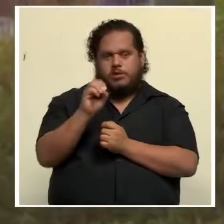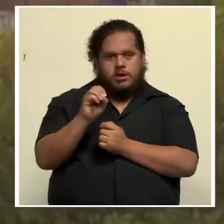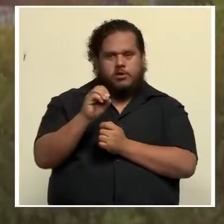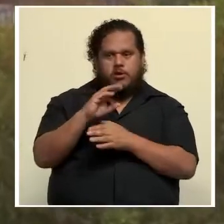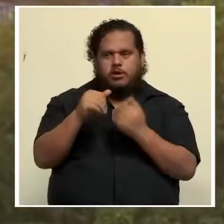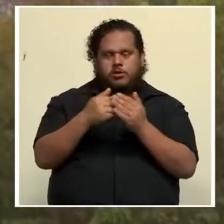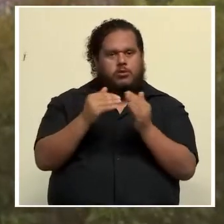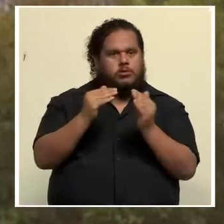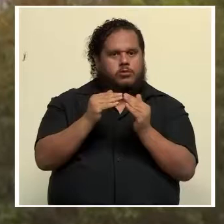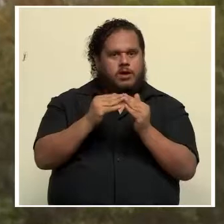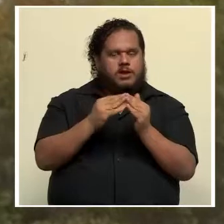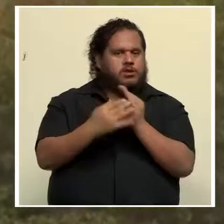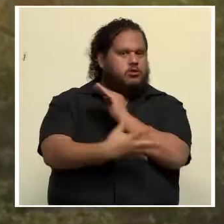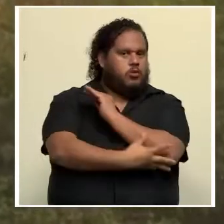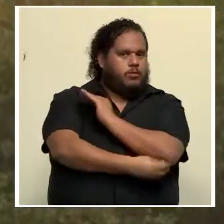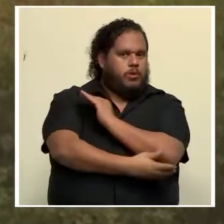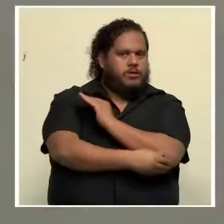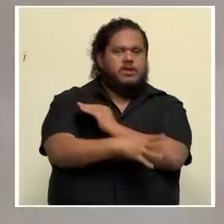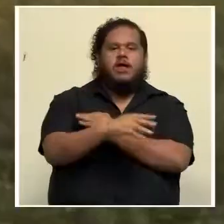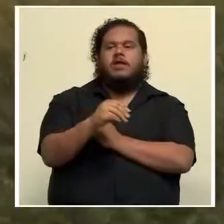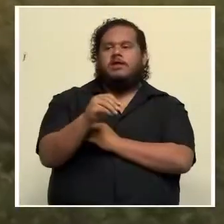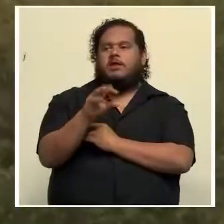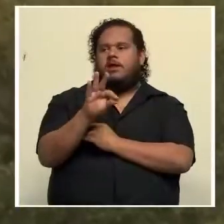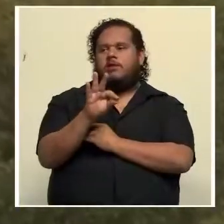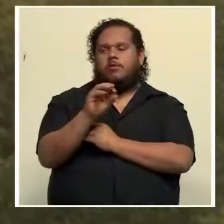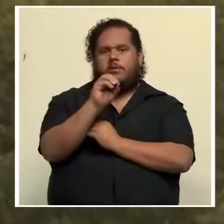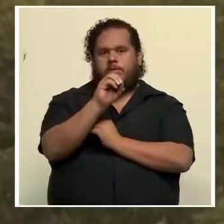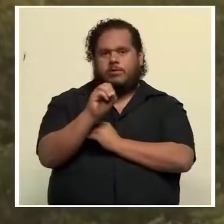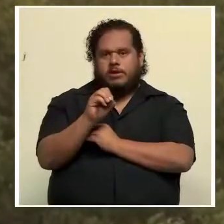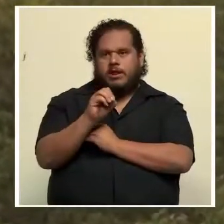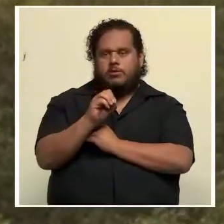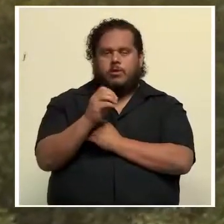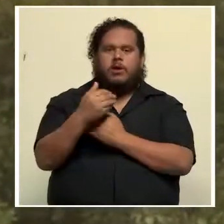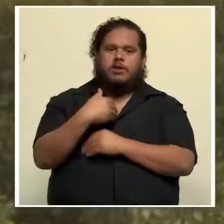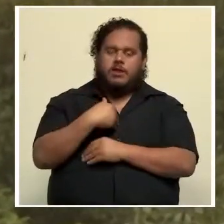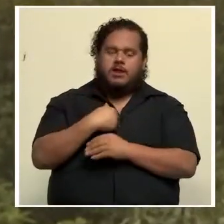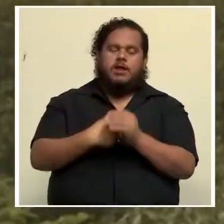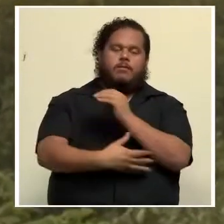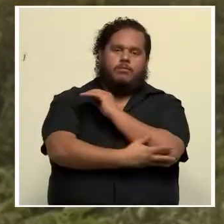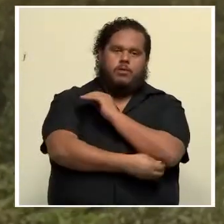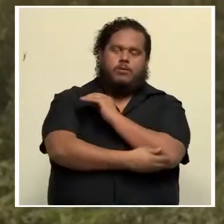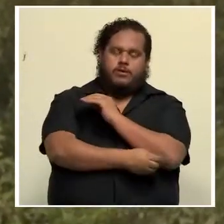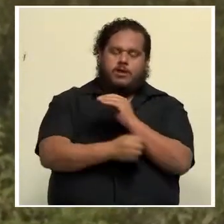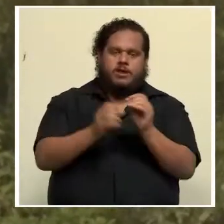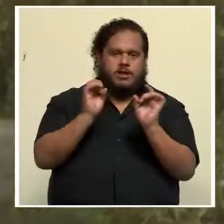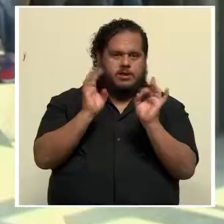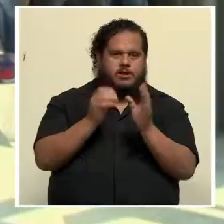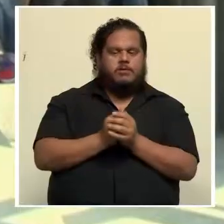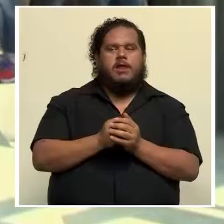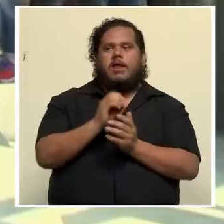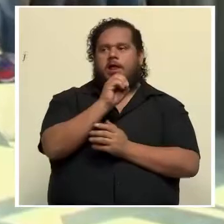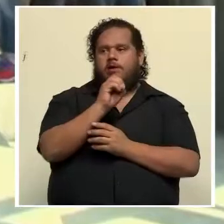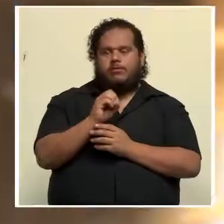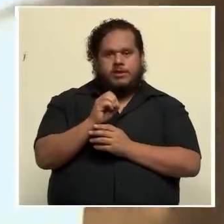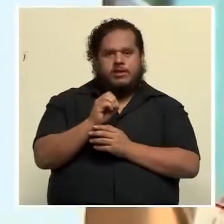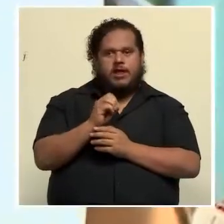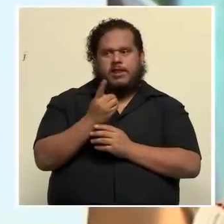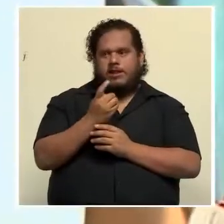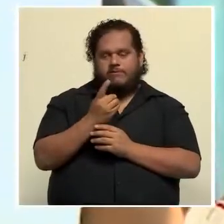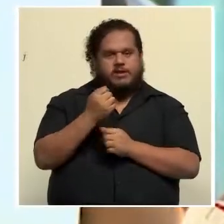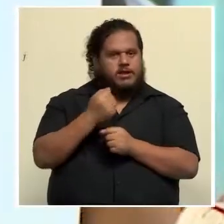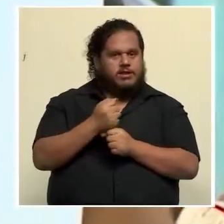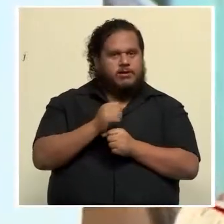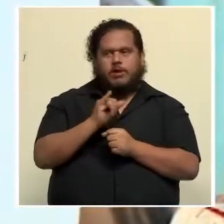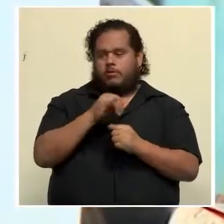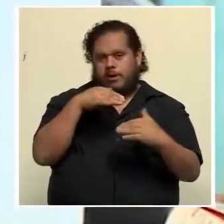31.7% de los hogares son pobres y el 9% está en pobreza extrema. El porcentaje de desempleo